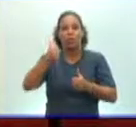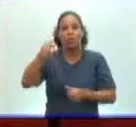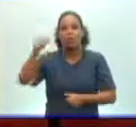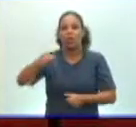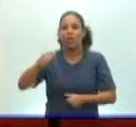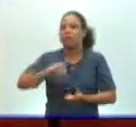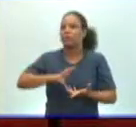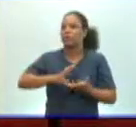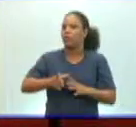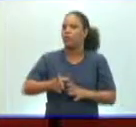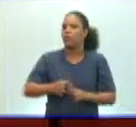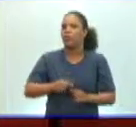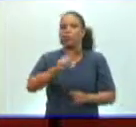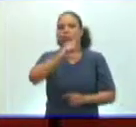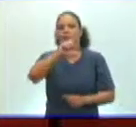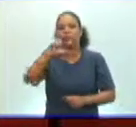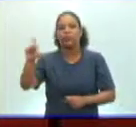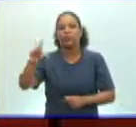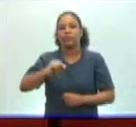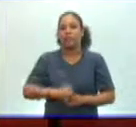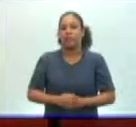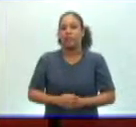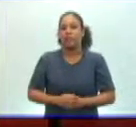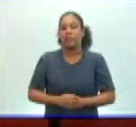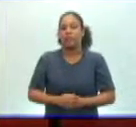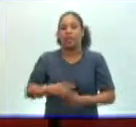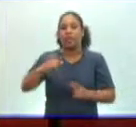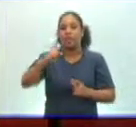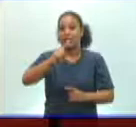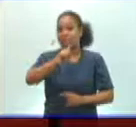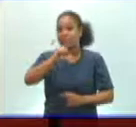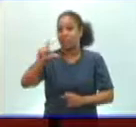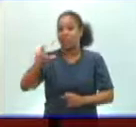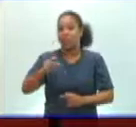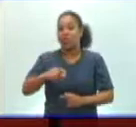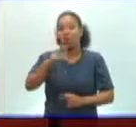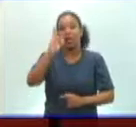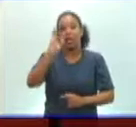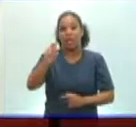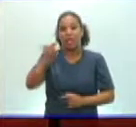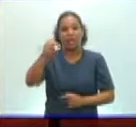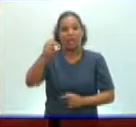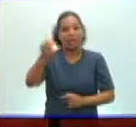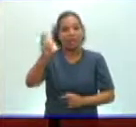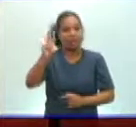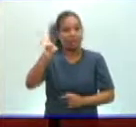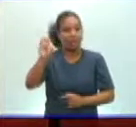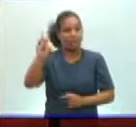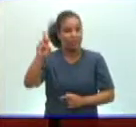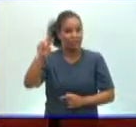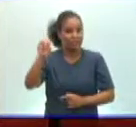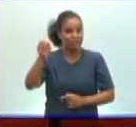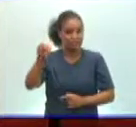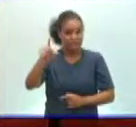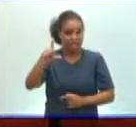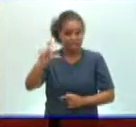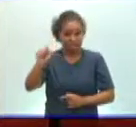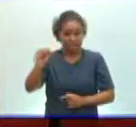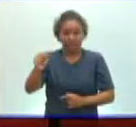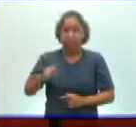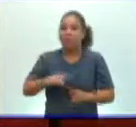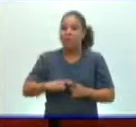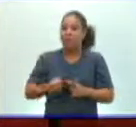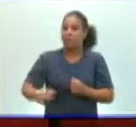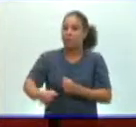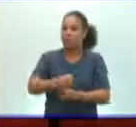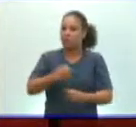tipo de teorema, o sea, el teorema de las transversales. Recuerdan, para ello se aplican las